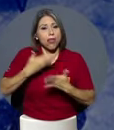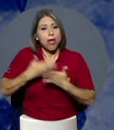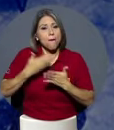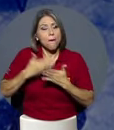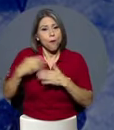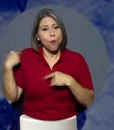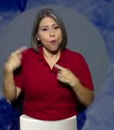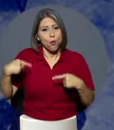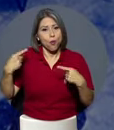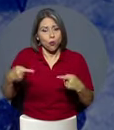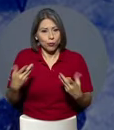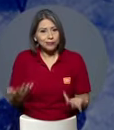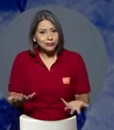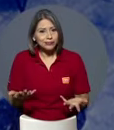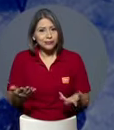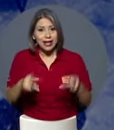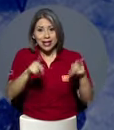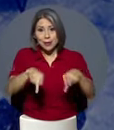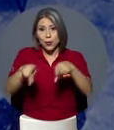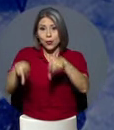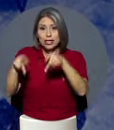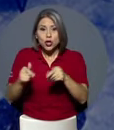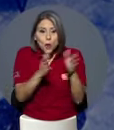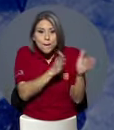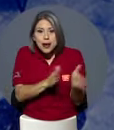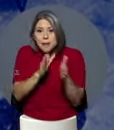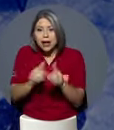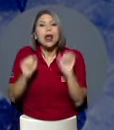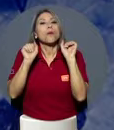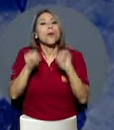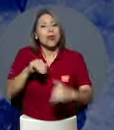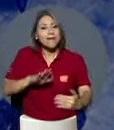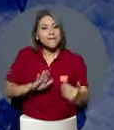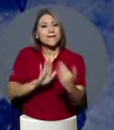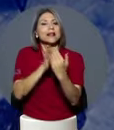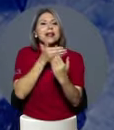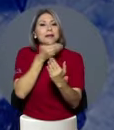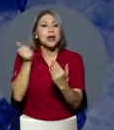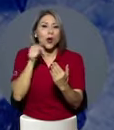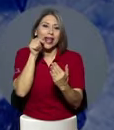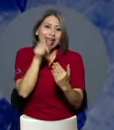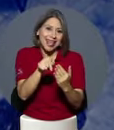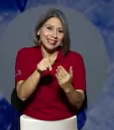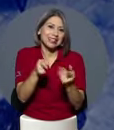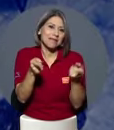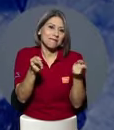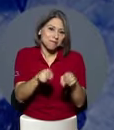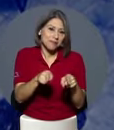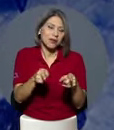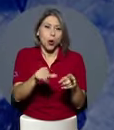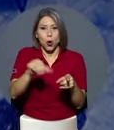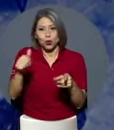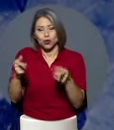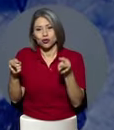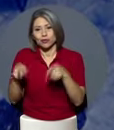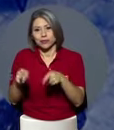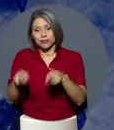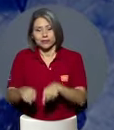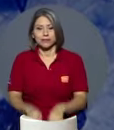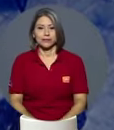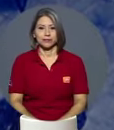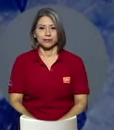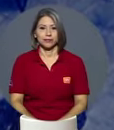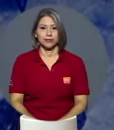recientes, que una población preparada pues puede enfrentar mejor este y cualquier otro tipo de eventualidades.